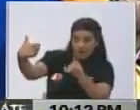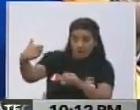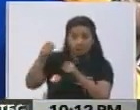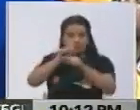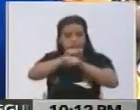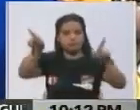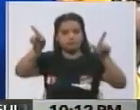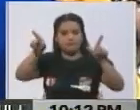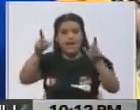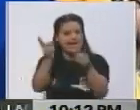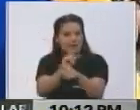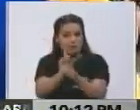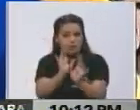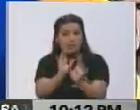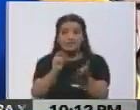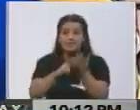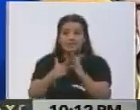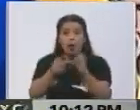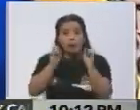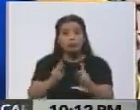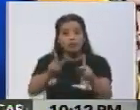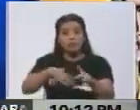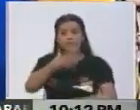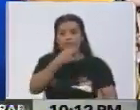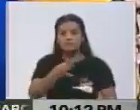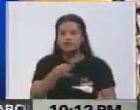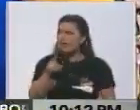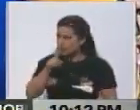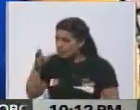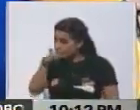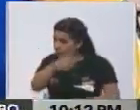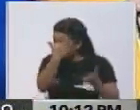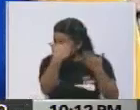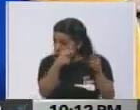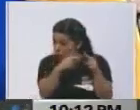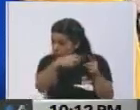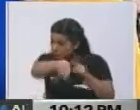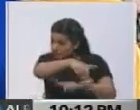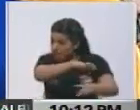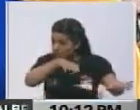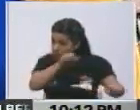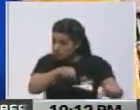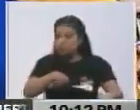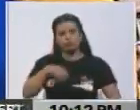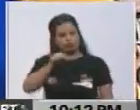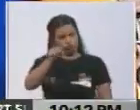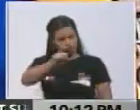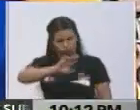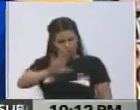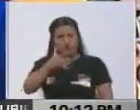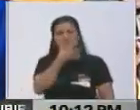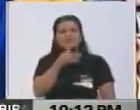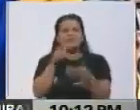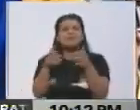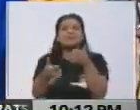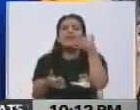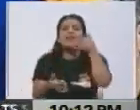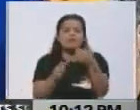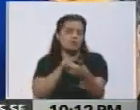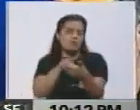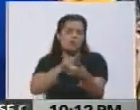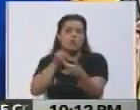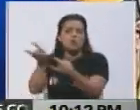una posibilidad... ¿Y ya la gente lo está usando? Sí, sí, por supuesto. Las personas lo pueden descargar en sus teléfonos. Bueno. El teléfono se convierte en una